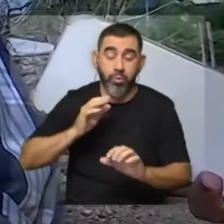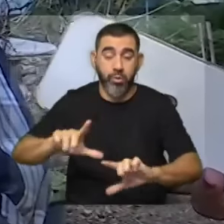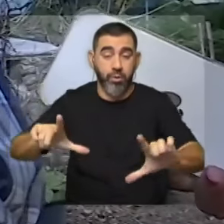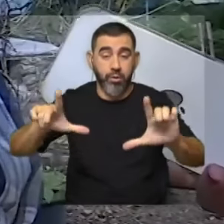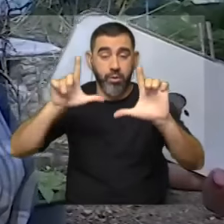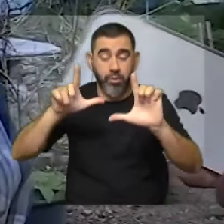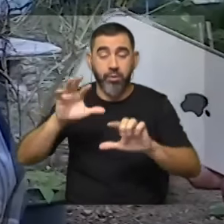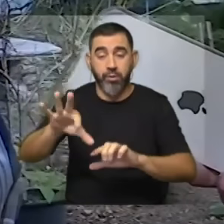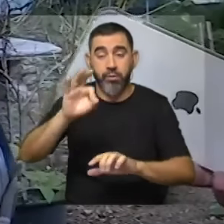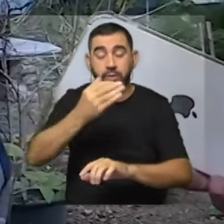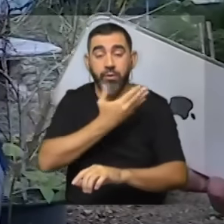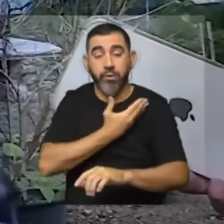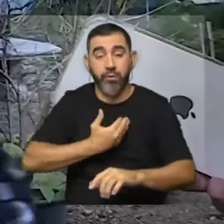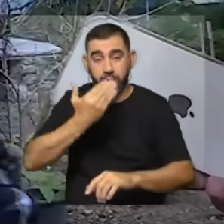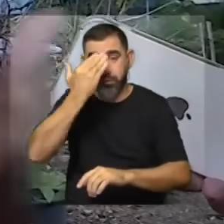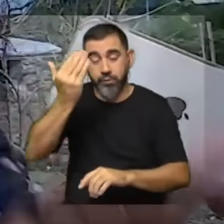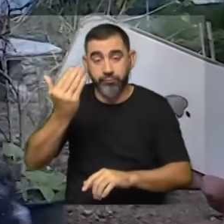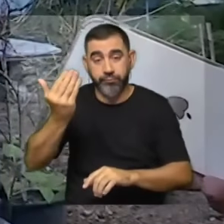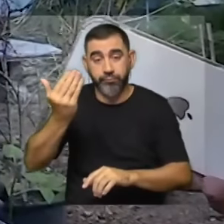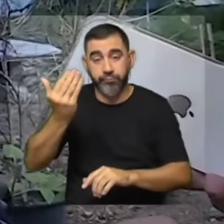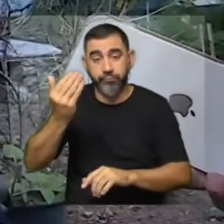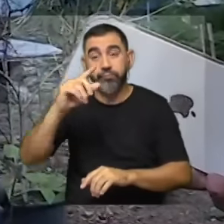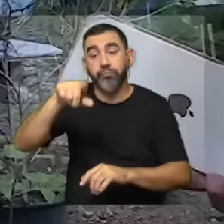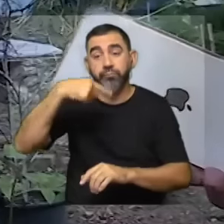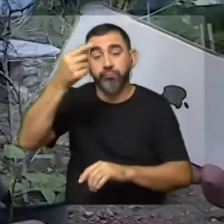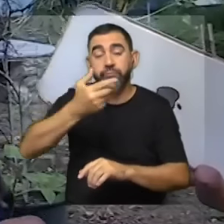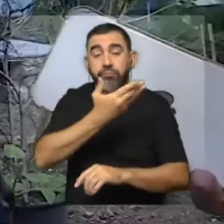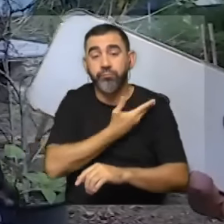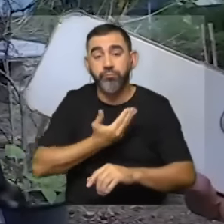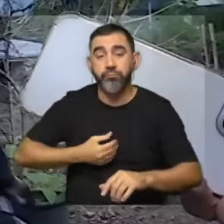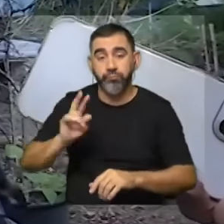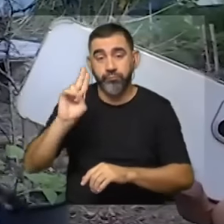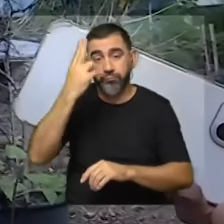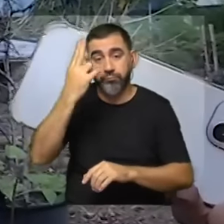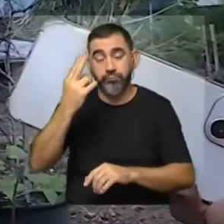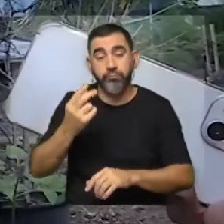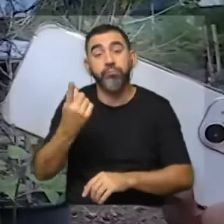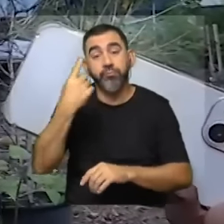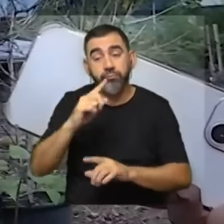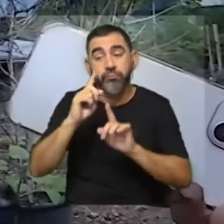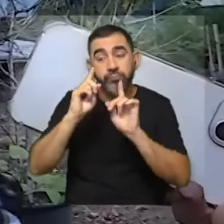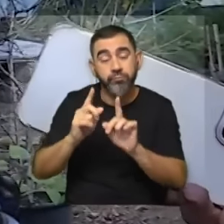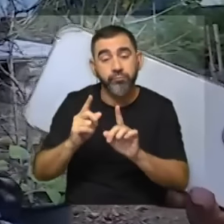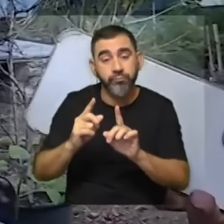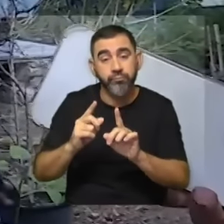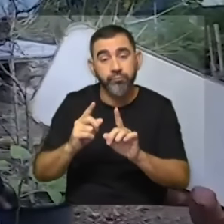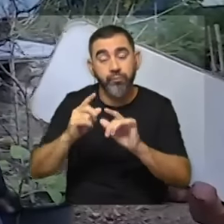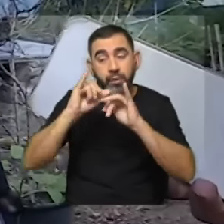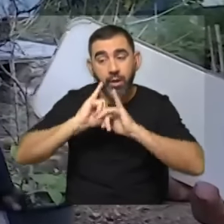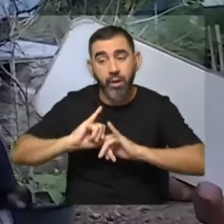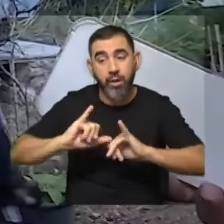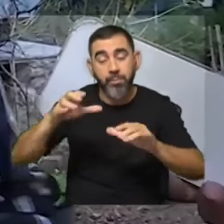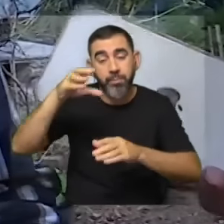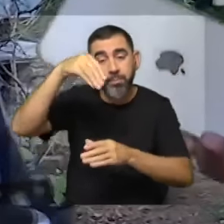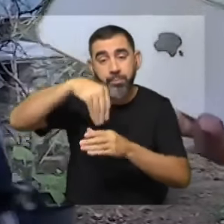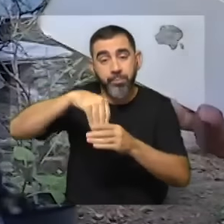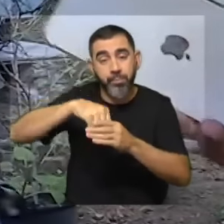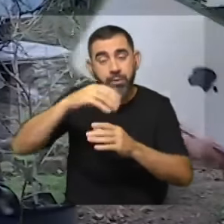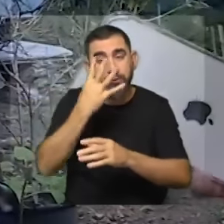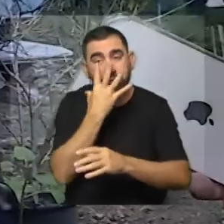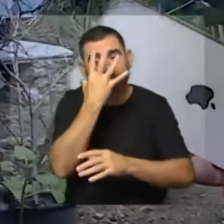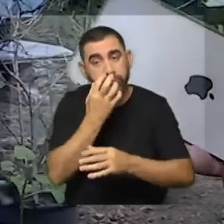elija el frente amplio va a ser quien sea el próximo presidente de los uruguayos Entonces tenemos que tomar esta campaña interna con mucha